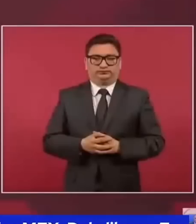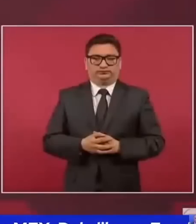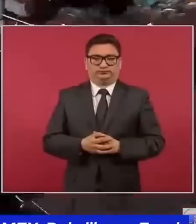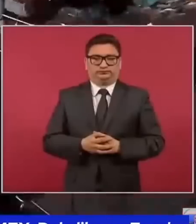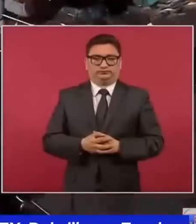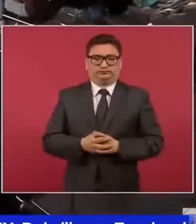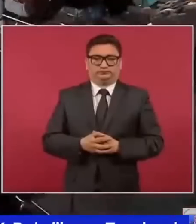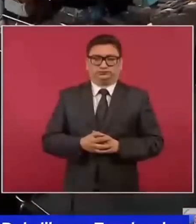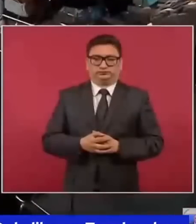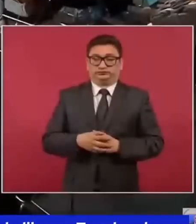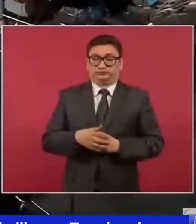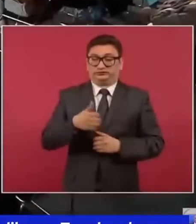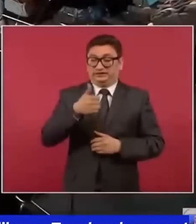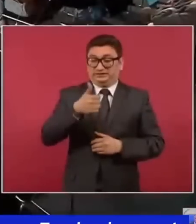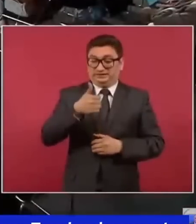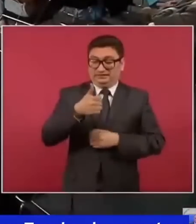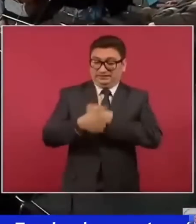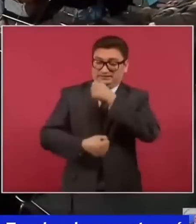Son 6 años